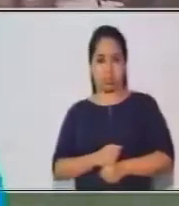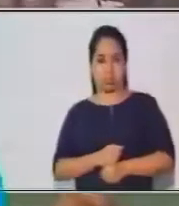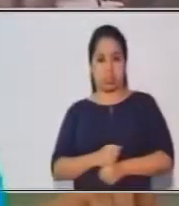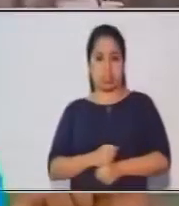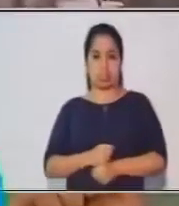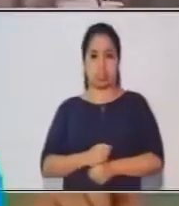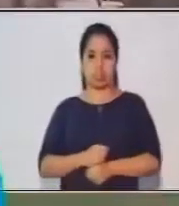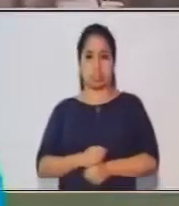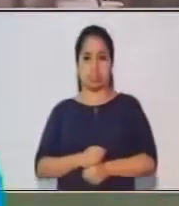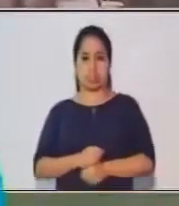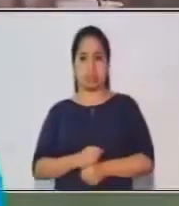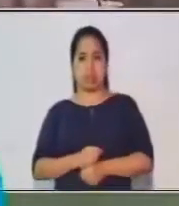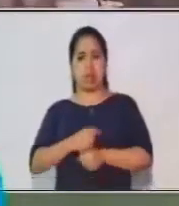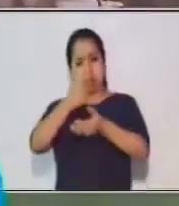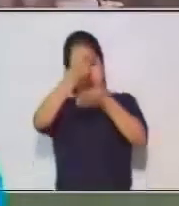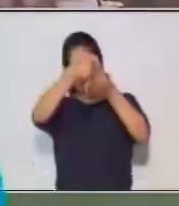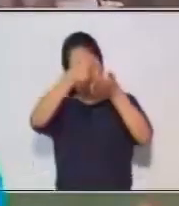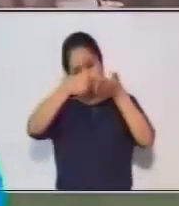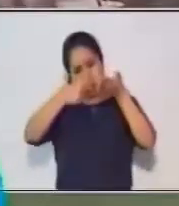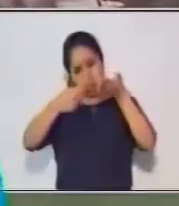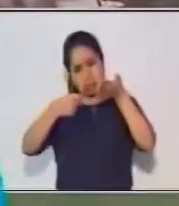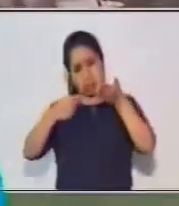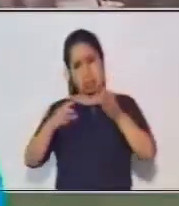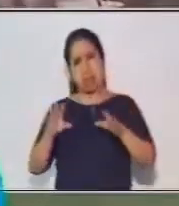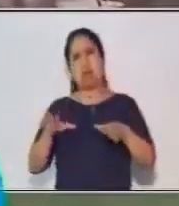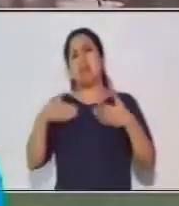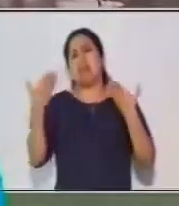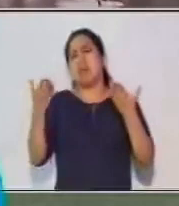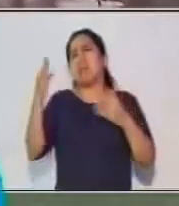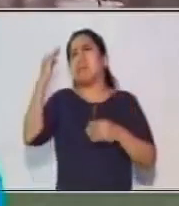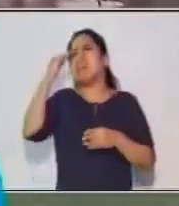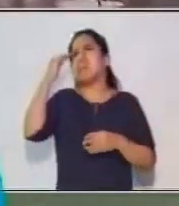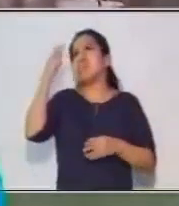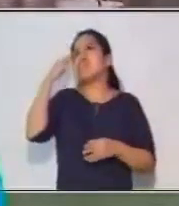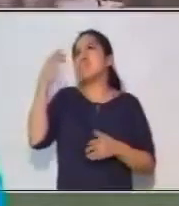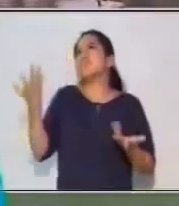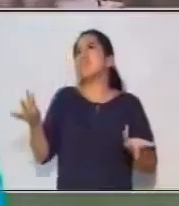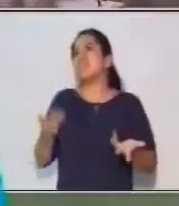¿Sí? Haz tu listado. ¿Qué puede venir a tu mente?